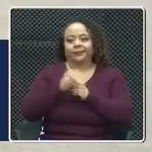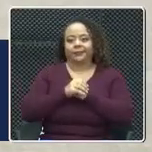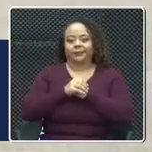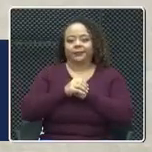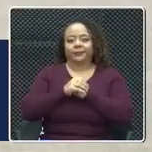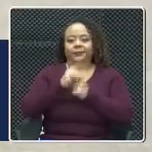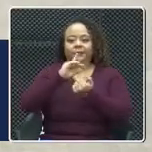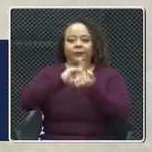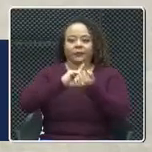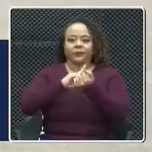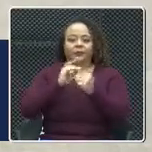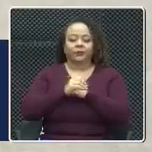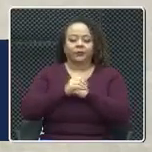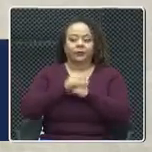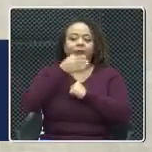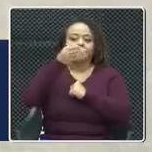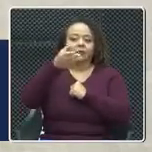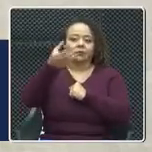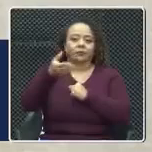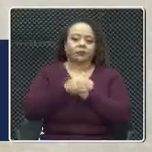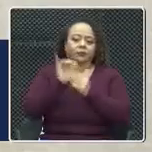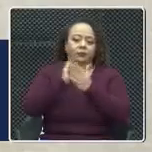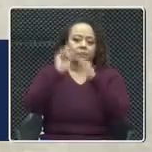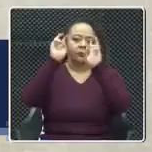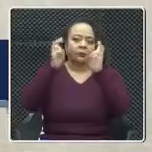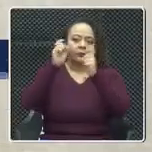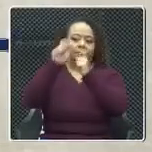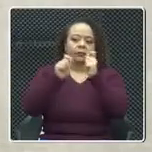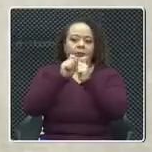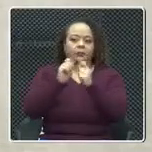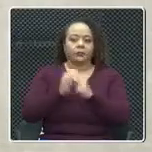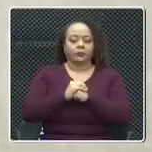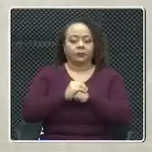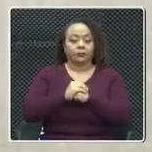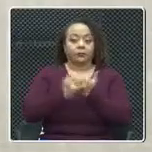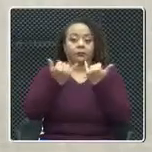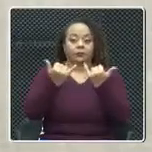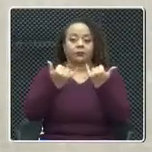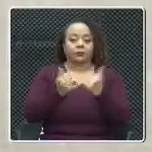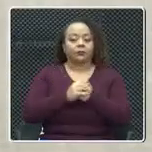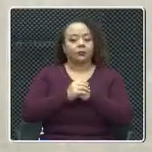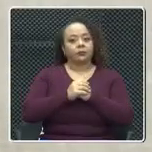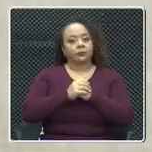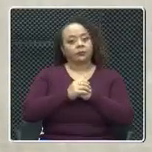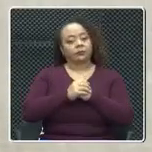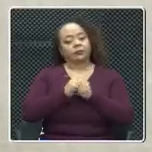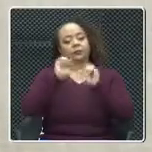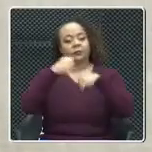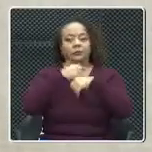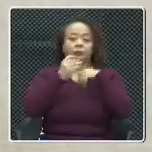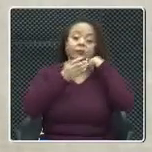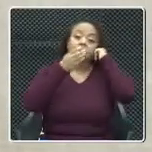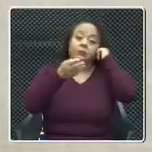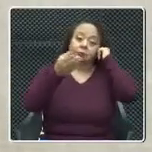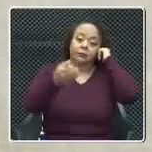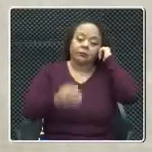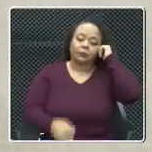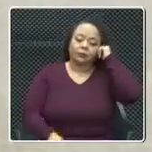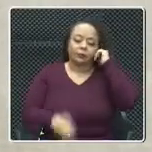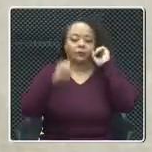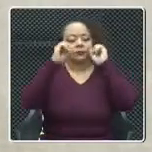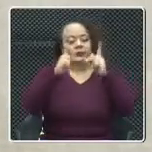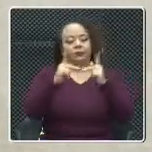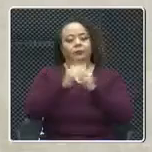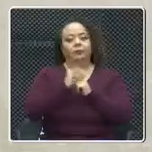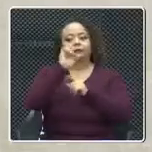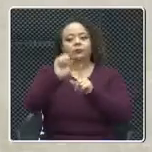como médico, recomendar ese aspecto específico. Claro. Uh-huh. Ahora que se pueden hacer recomendaciones, digamos, de, ok,